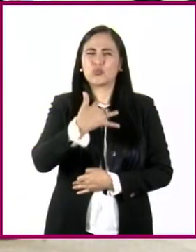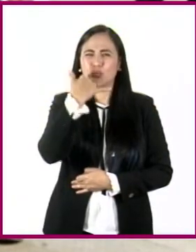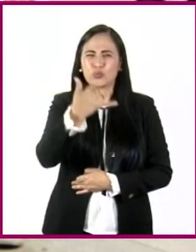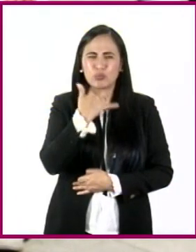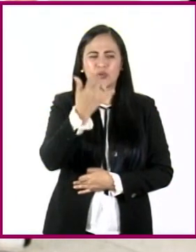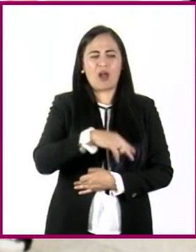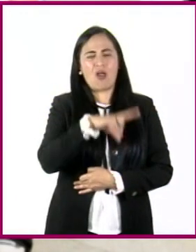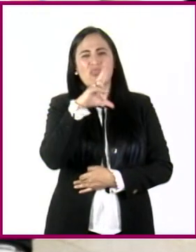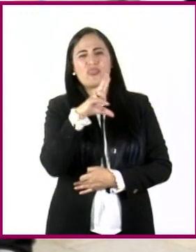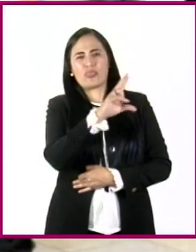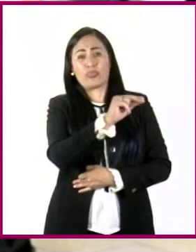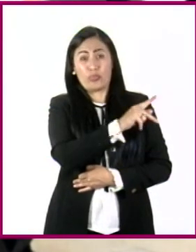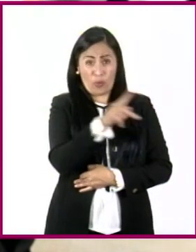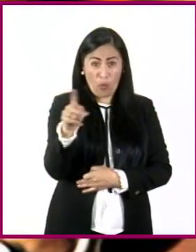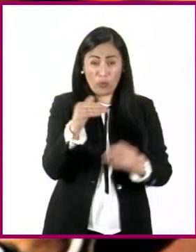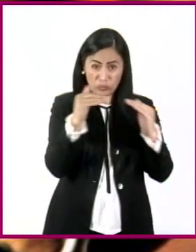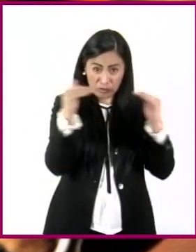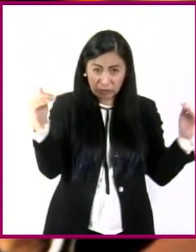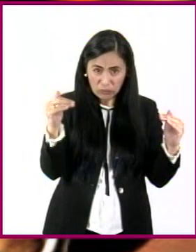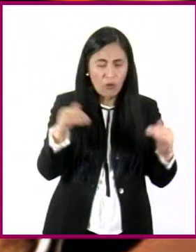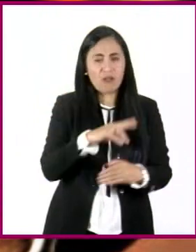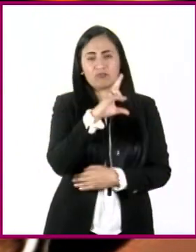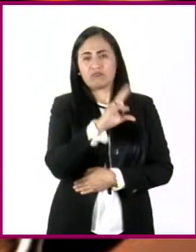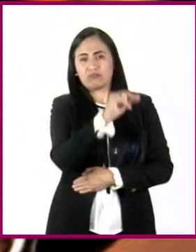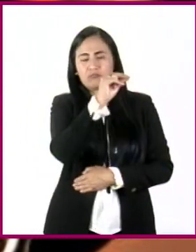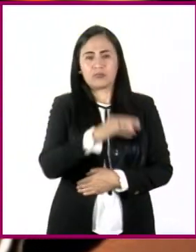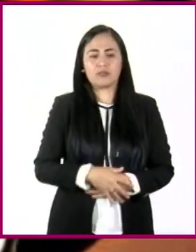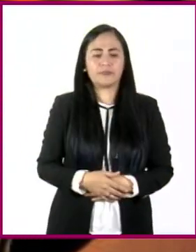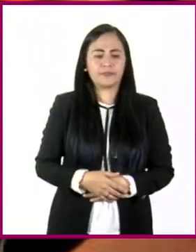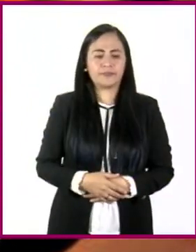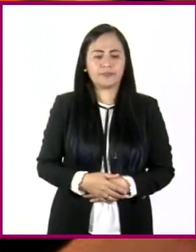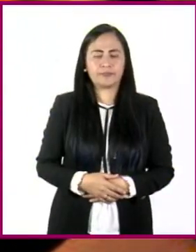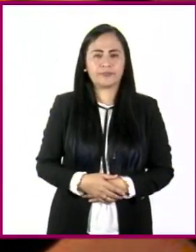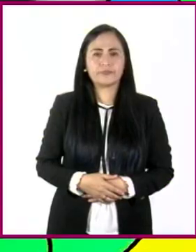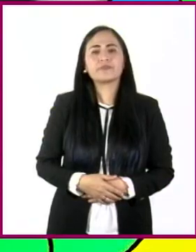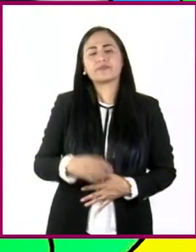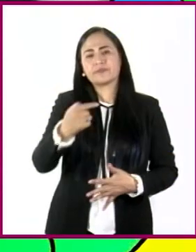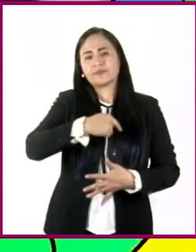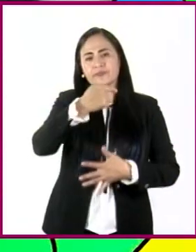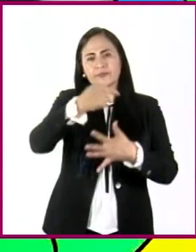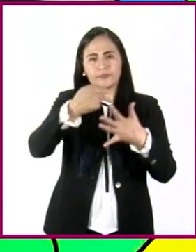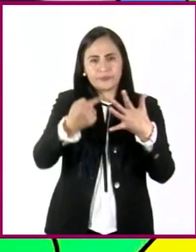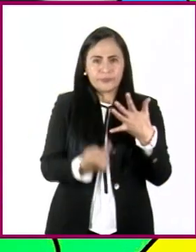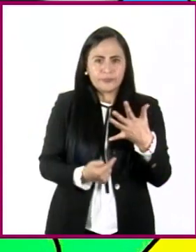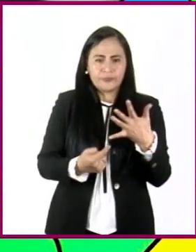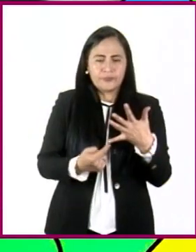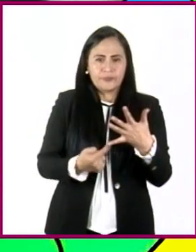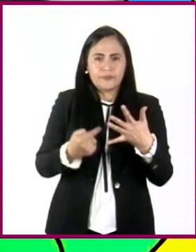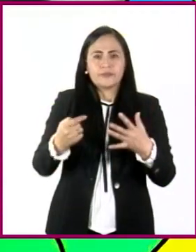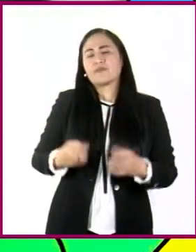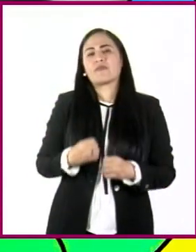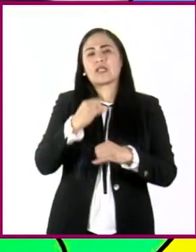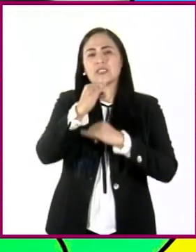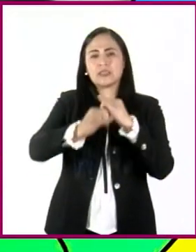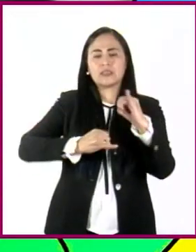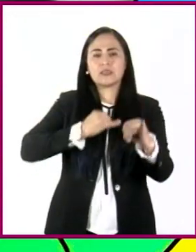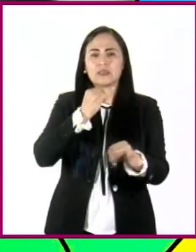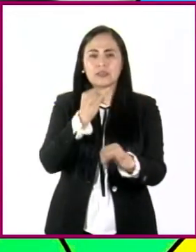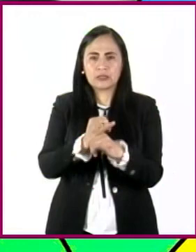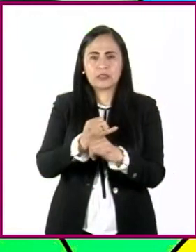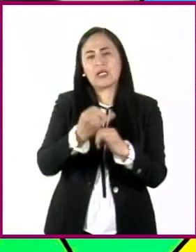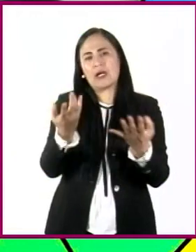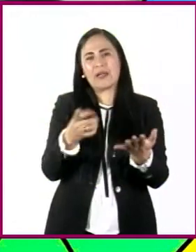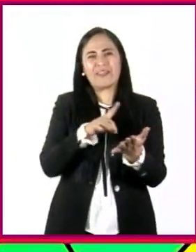el derecho a la igualdad. Las garantías judiciales planteadas por instrumentos internacionales de